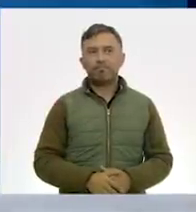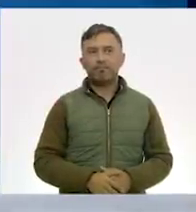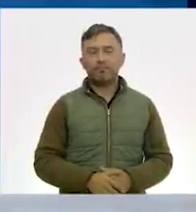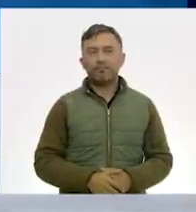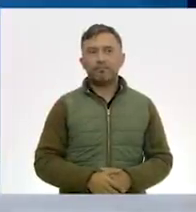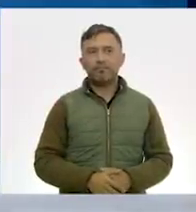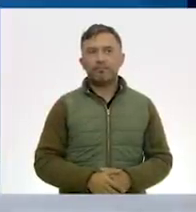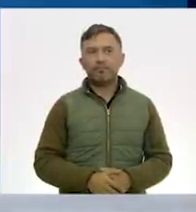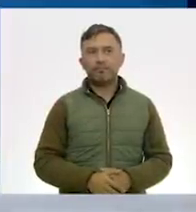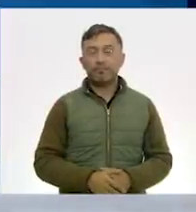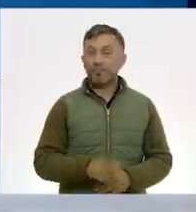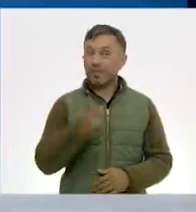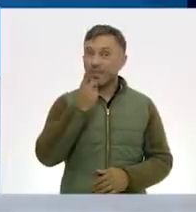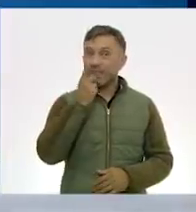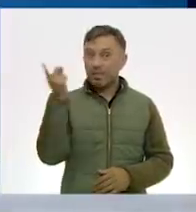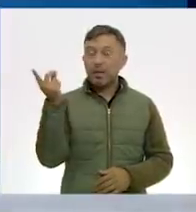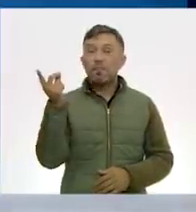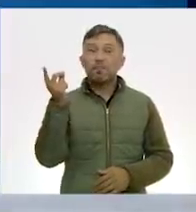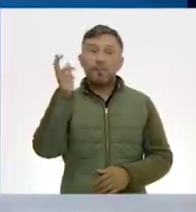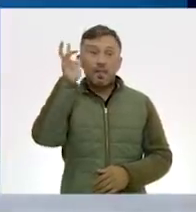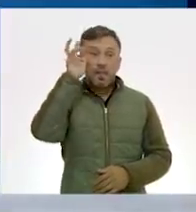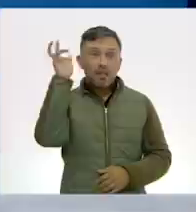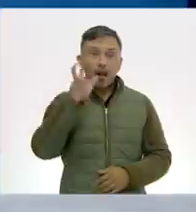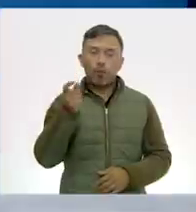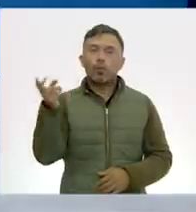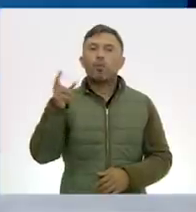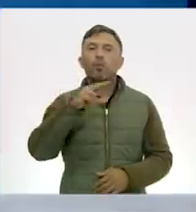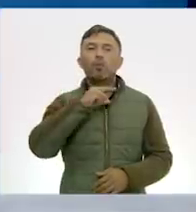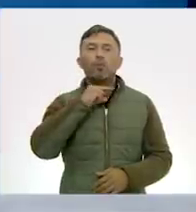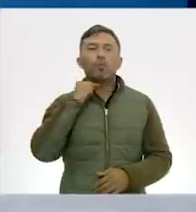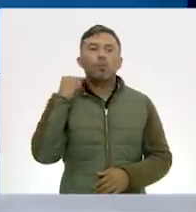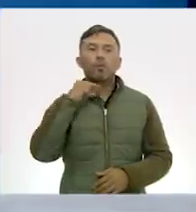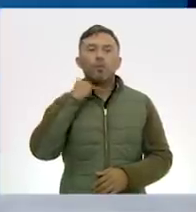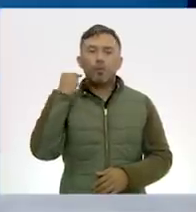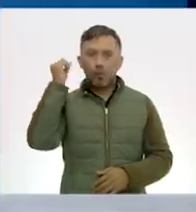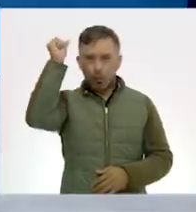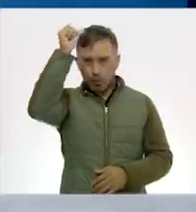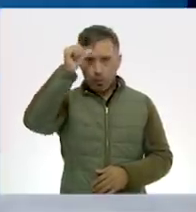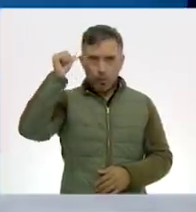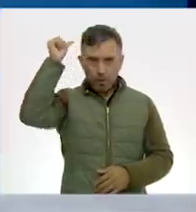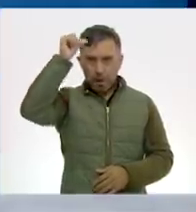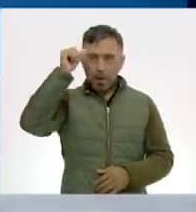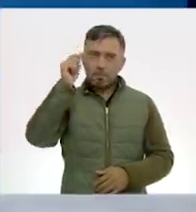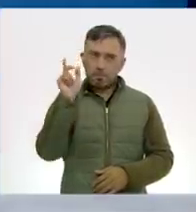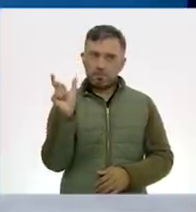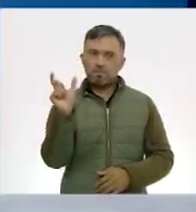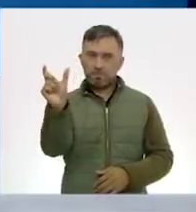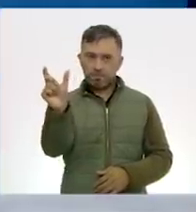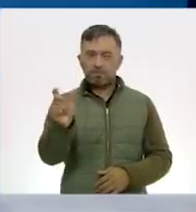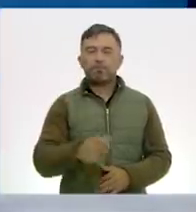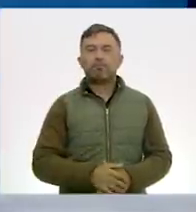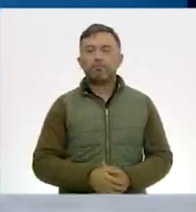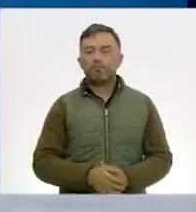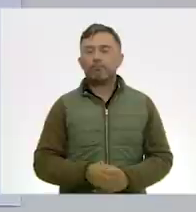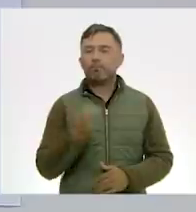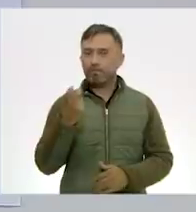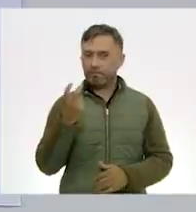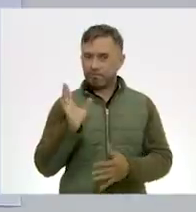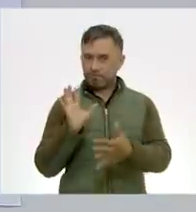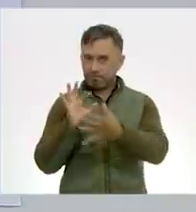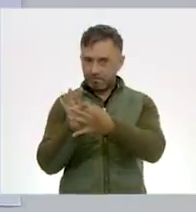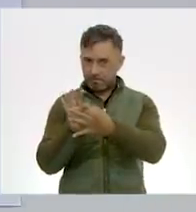Y me dijeron que Miguel Hidalgo era cura y entonces él está vestido como cura y aquí lo colocamos. Ahí está,